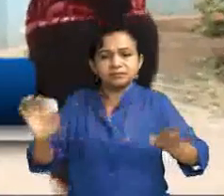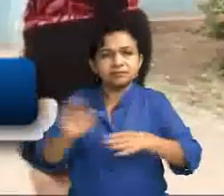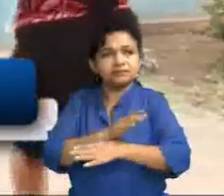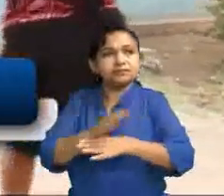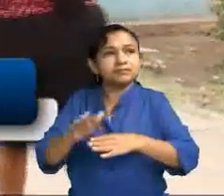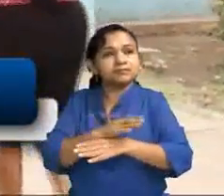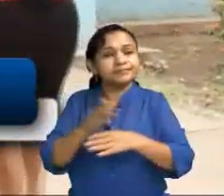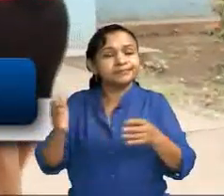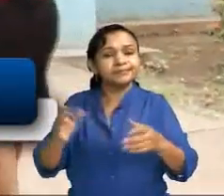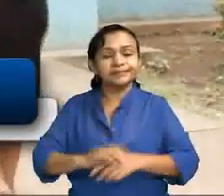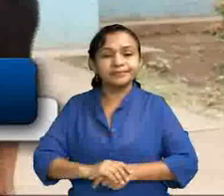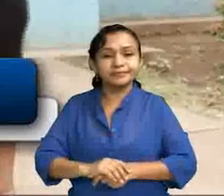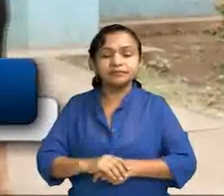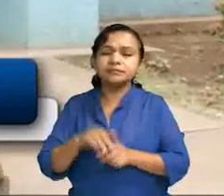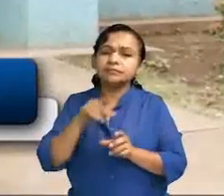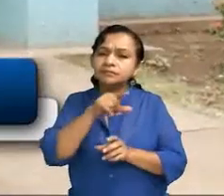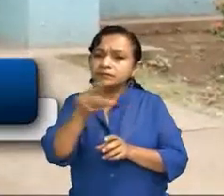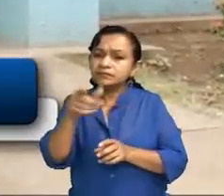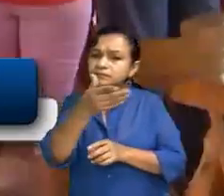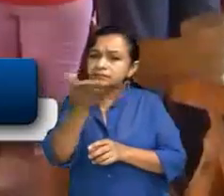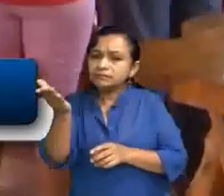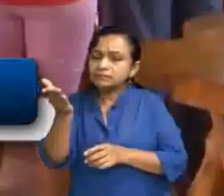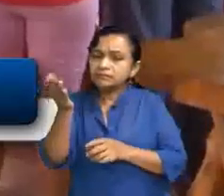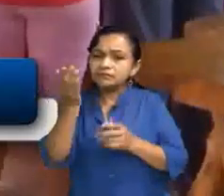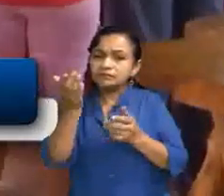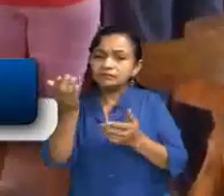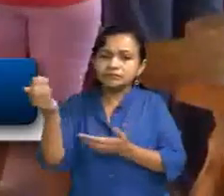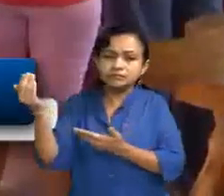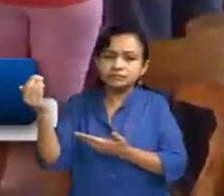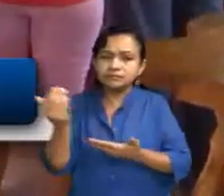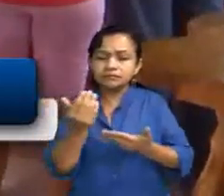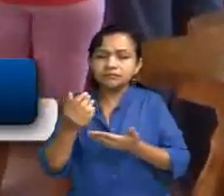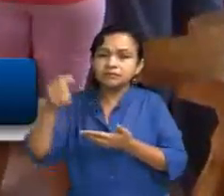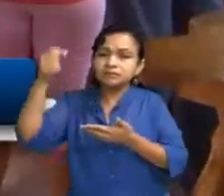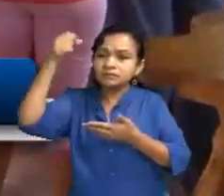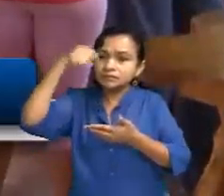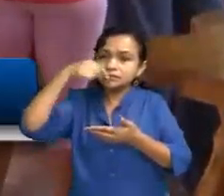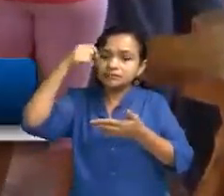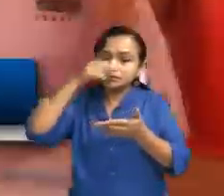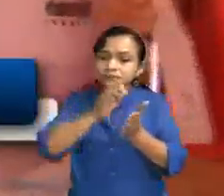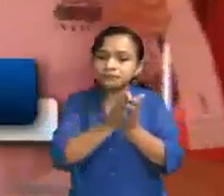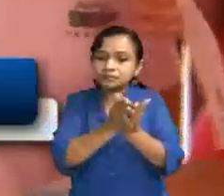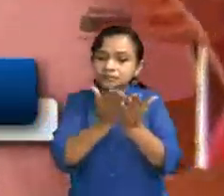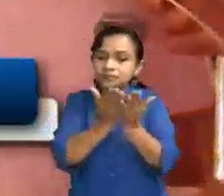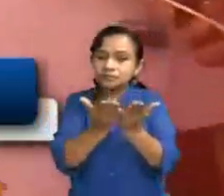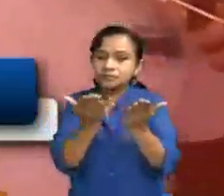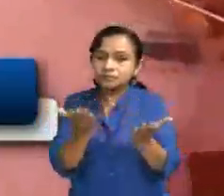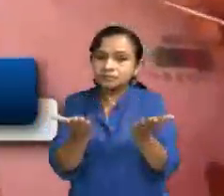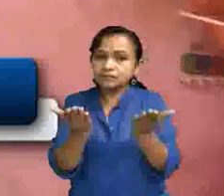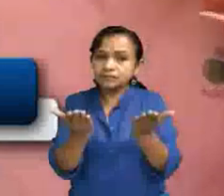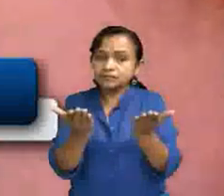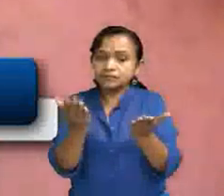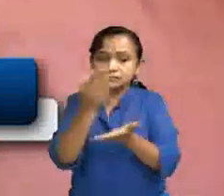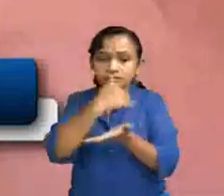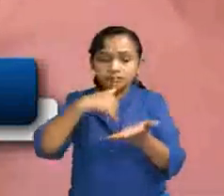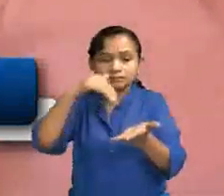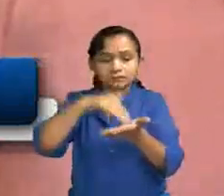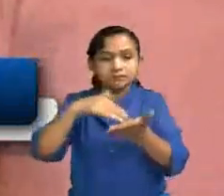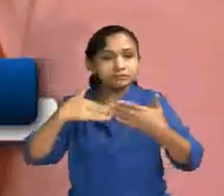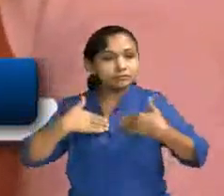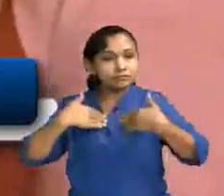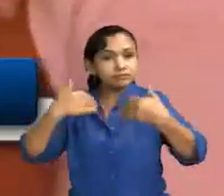¿Qué pasa, por ejemplo, a ustedes cuando el niño empieza su esquema de vacuna, licenciada? Los centros de